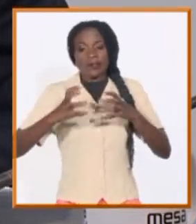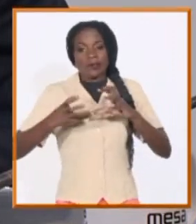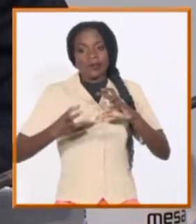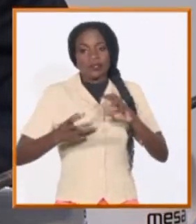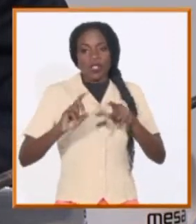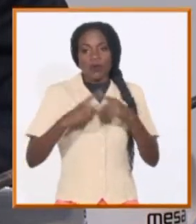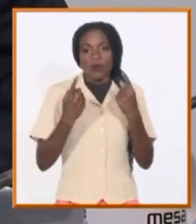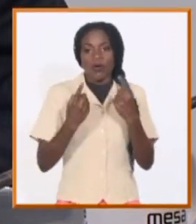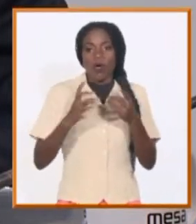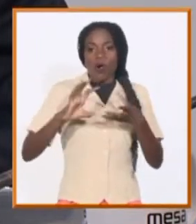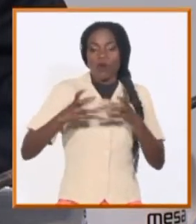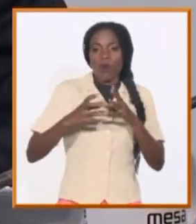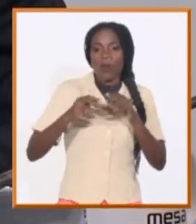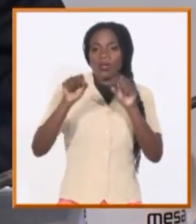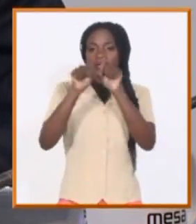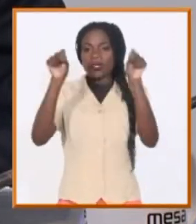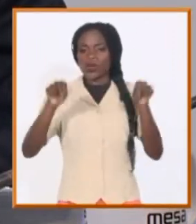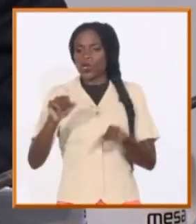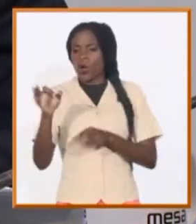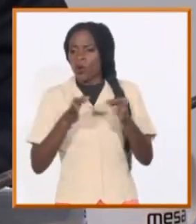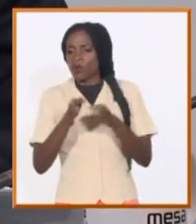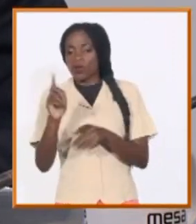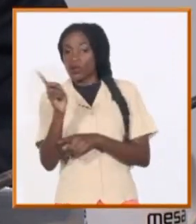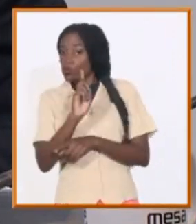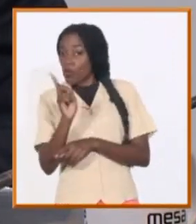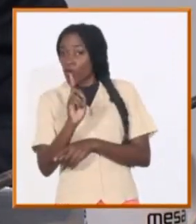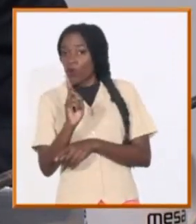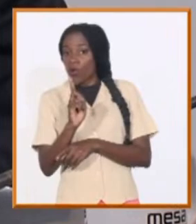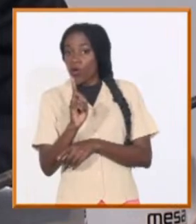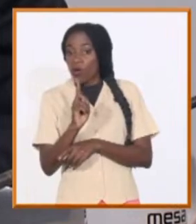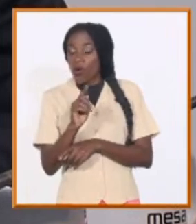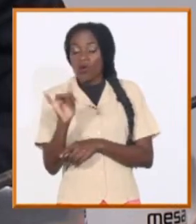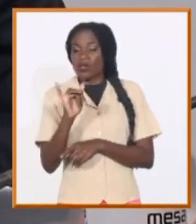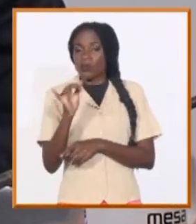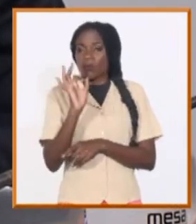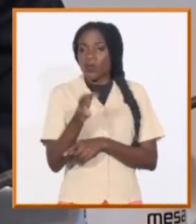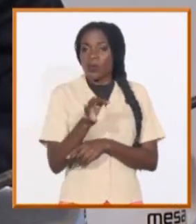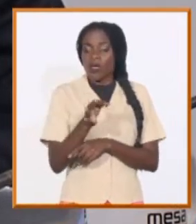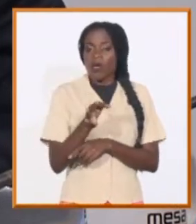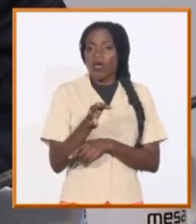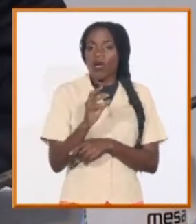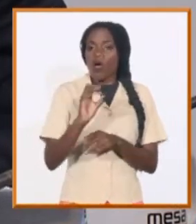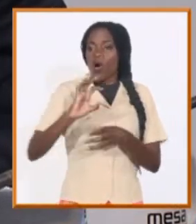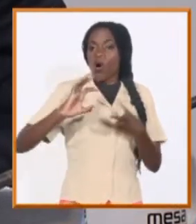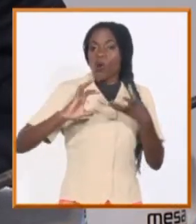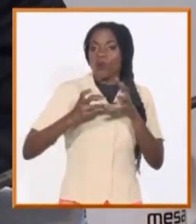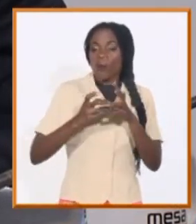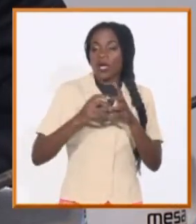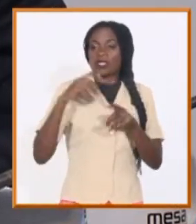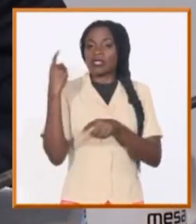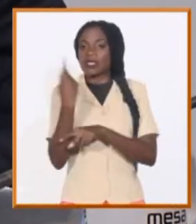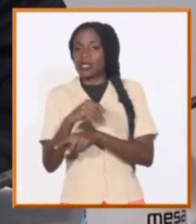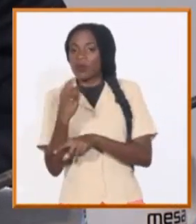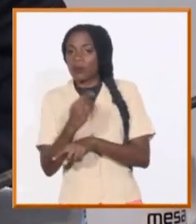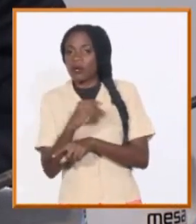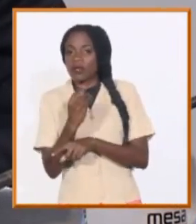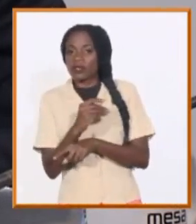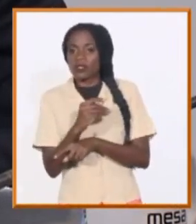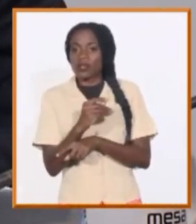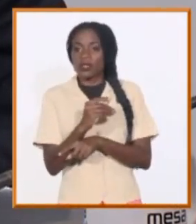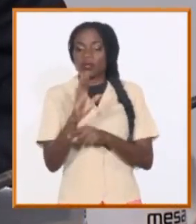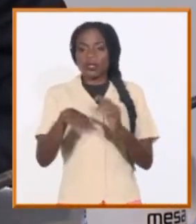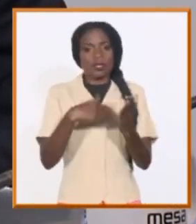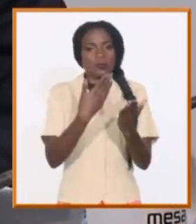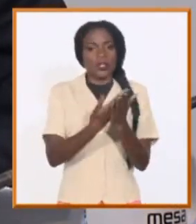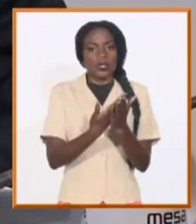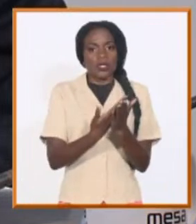su aspecto estructural y funcional, sino también en lo estratégico, en lo táctico. Se requiere para un